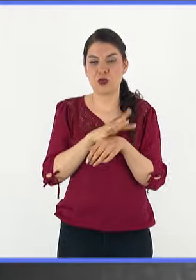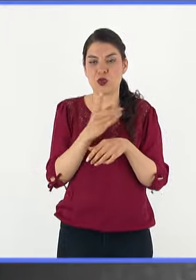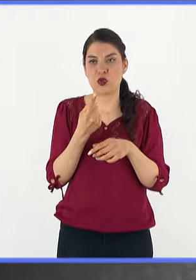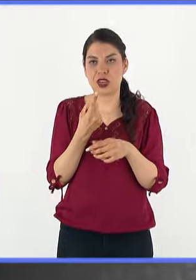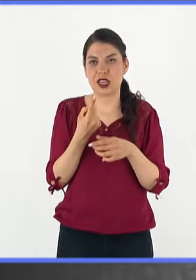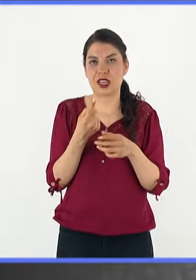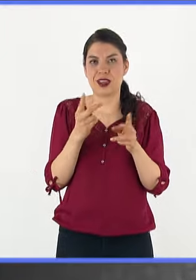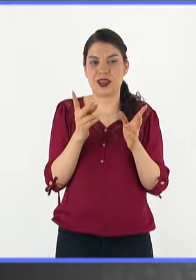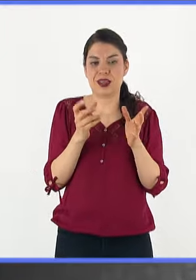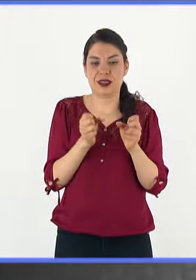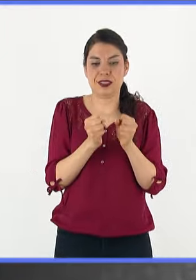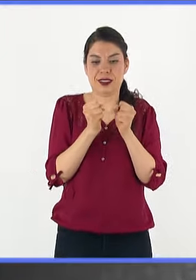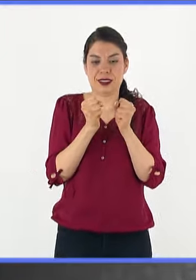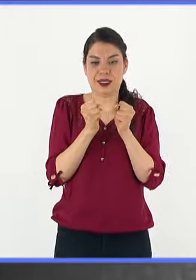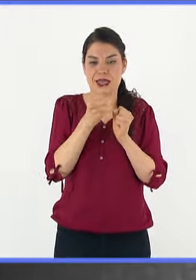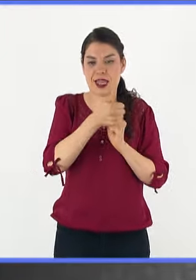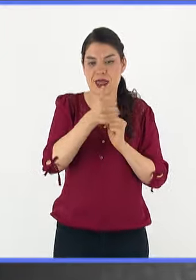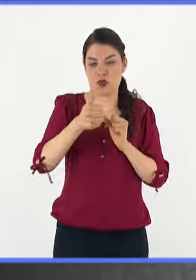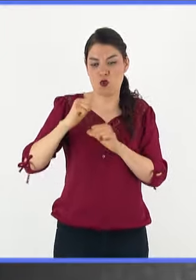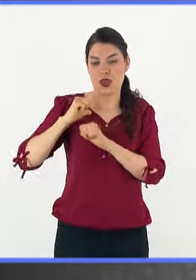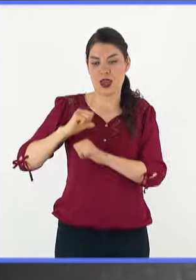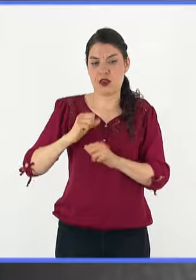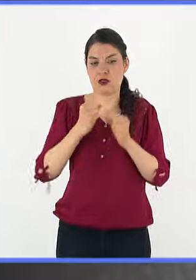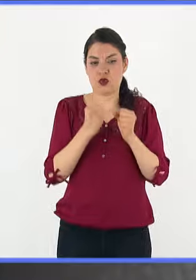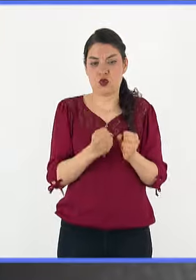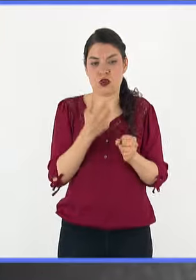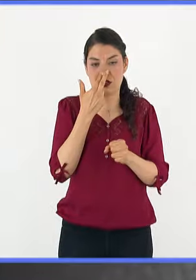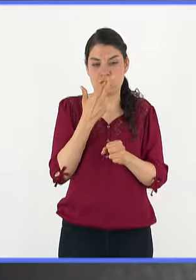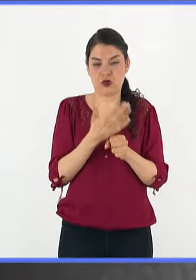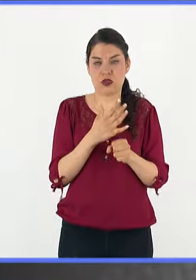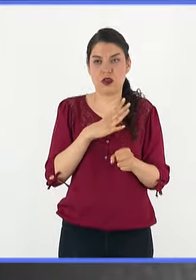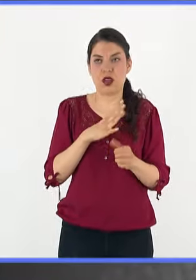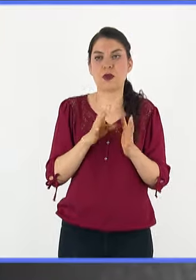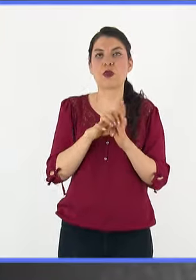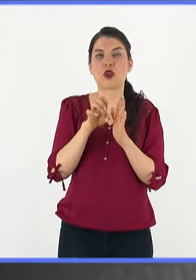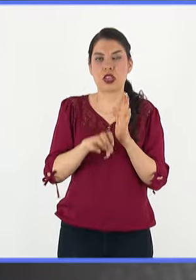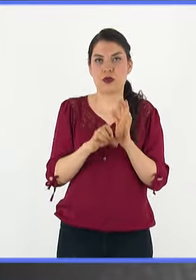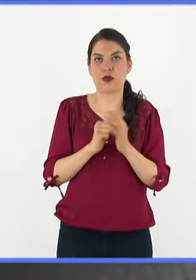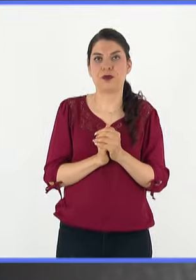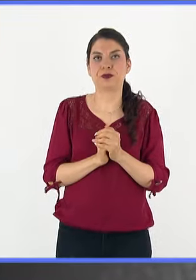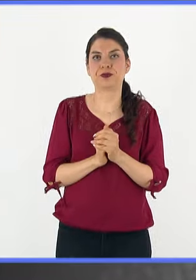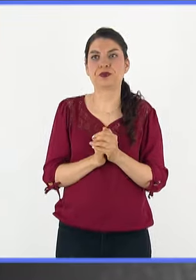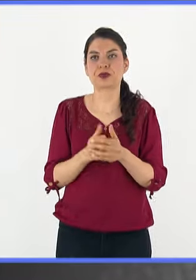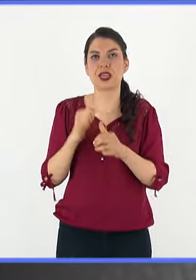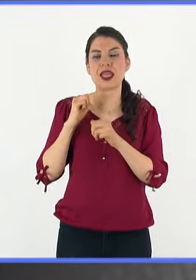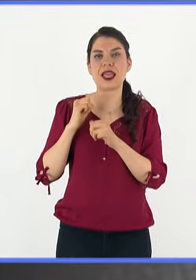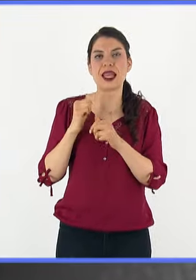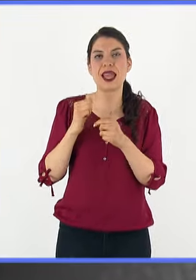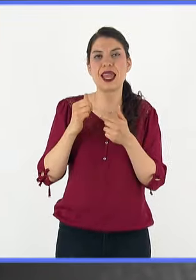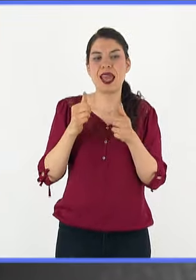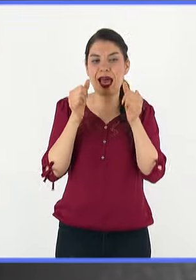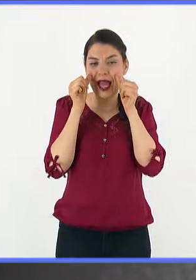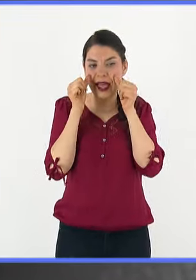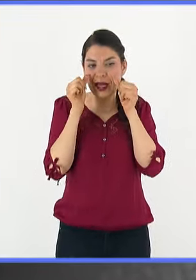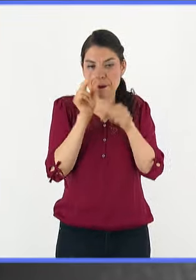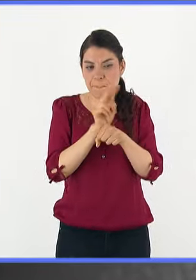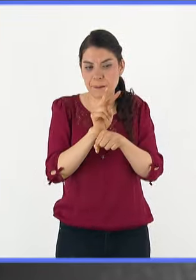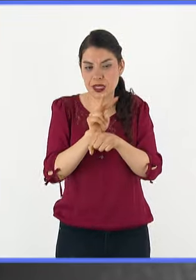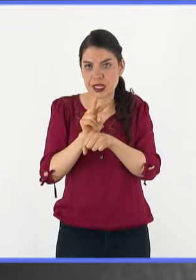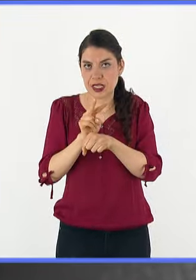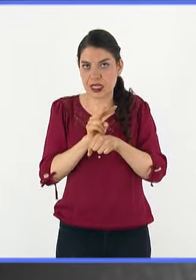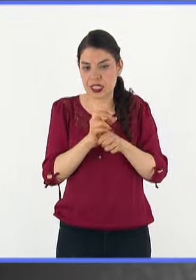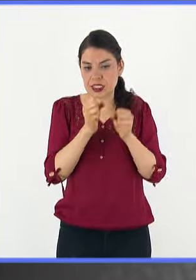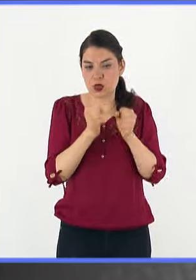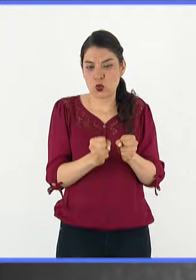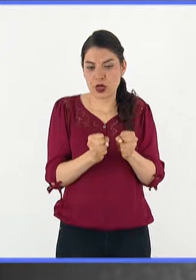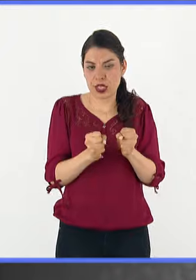seguridad le toca Una responsabilidad por ejemplo qué tutela la seguridad pública tutela tres cosas tutela la integridad de